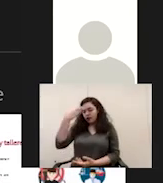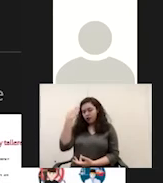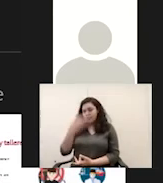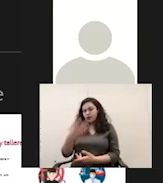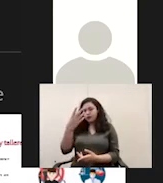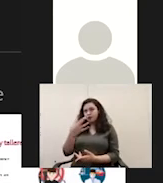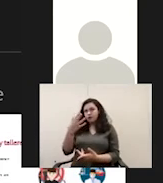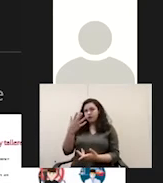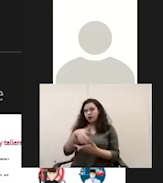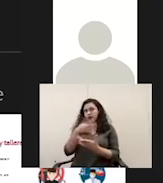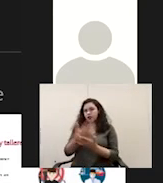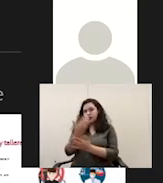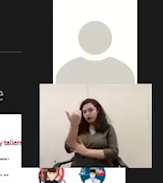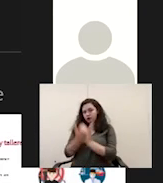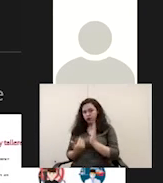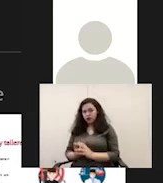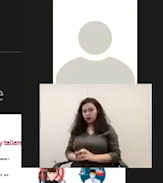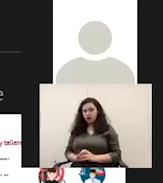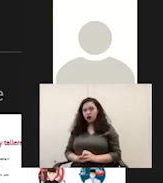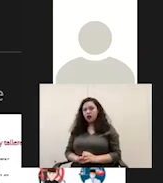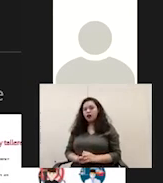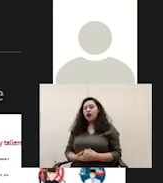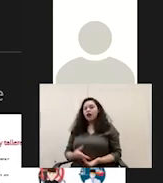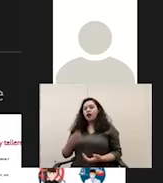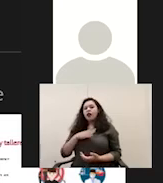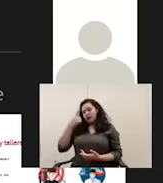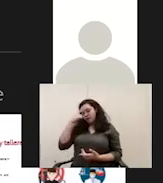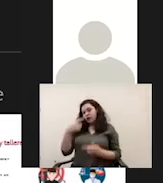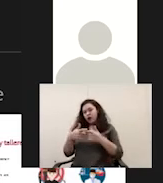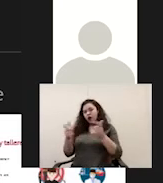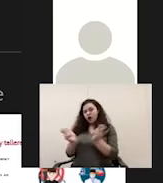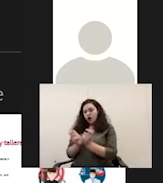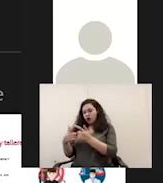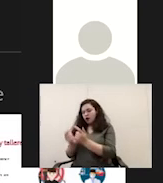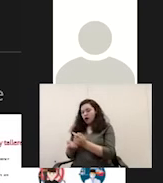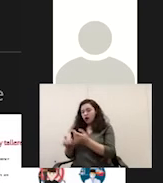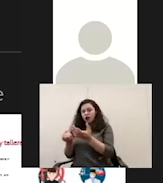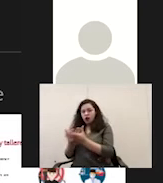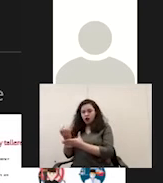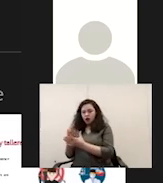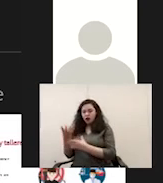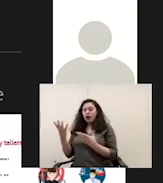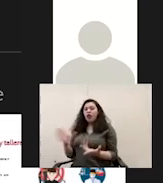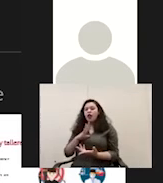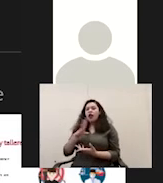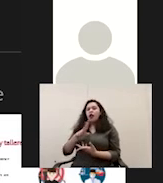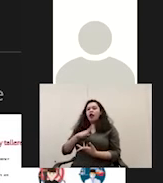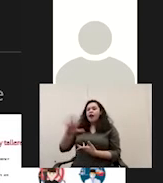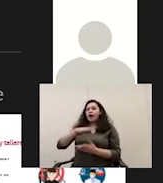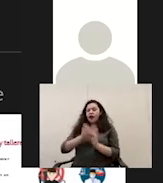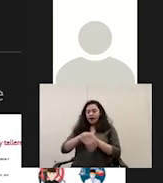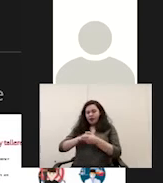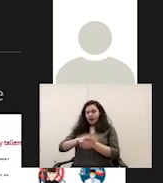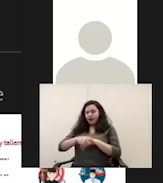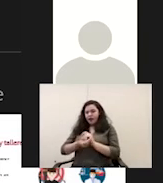recreo y bueno, hay que sacarlos por grupos. Hay que solicitar que se laven las manos antes